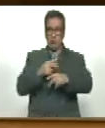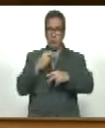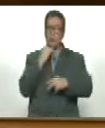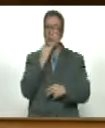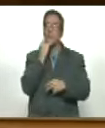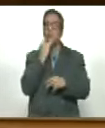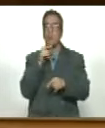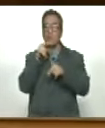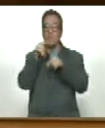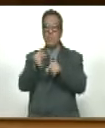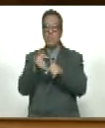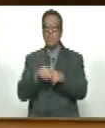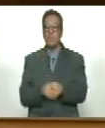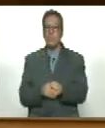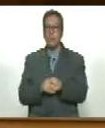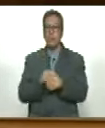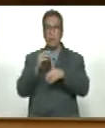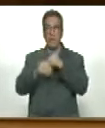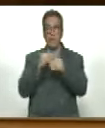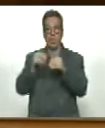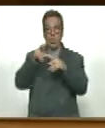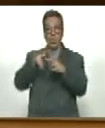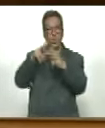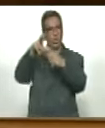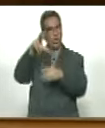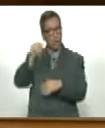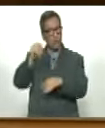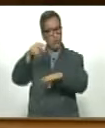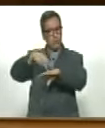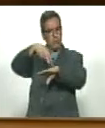valentía, que implicó no doblegarnos,